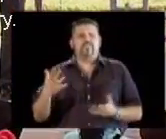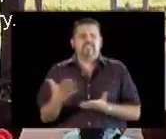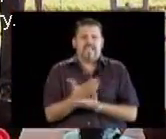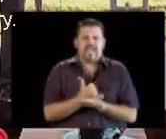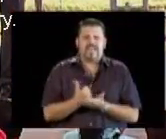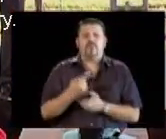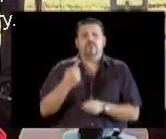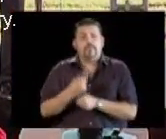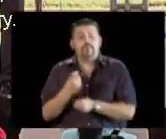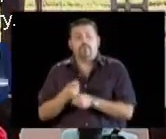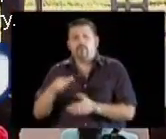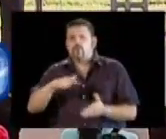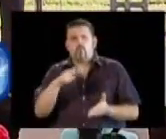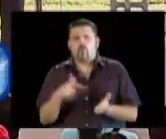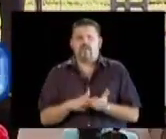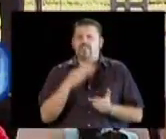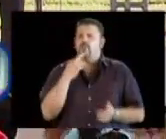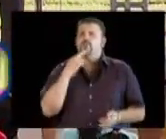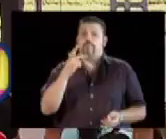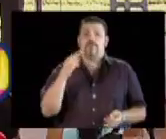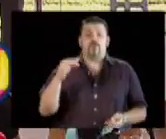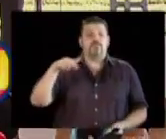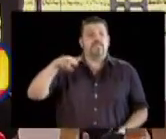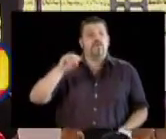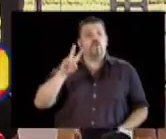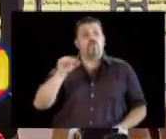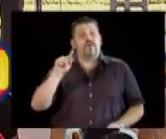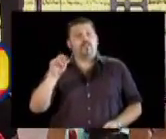de bonos de novatos de todo el país.